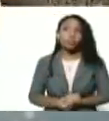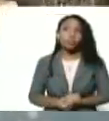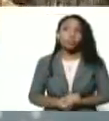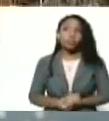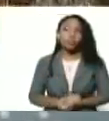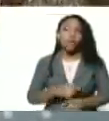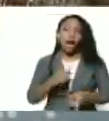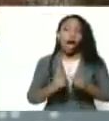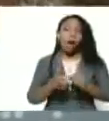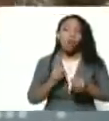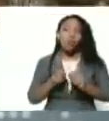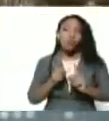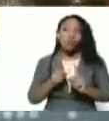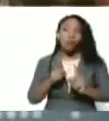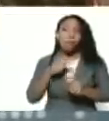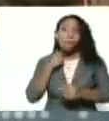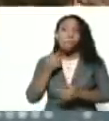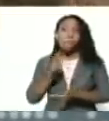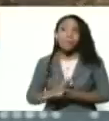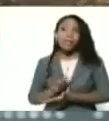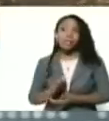Algunas pasan mejor vida.